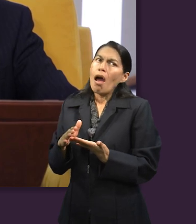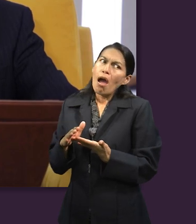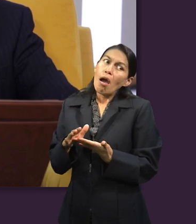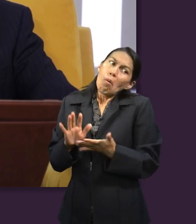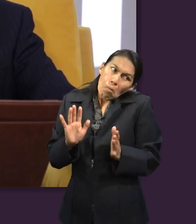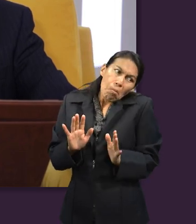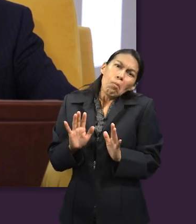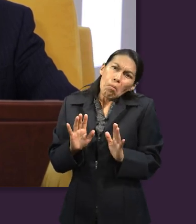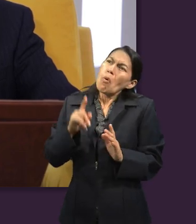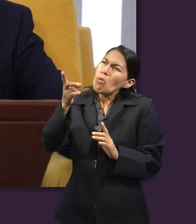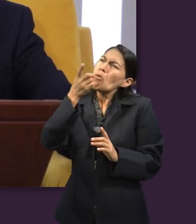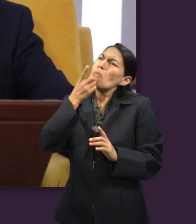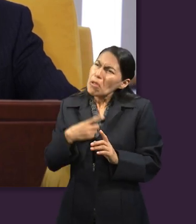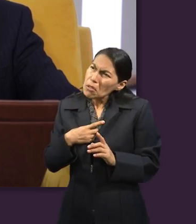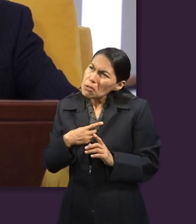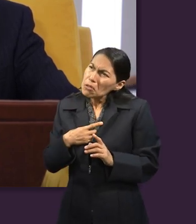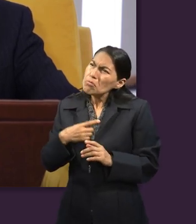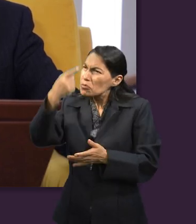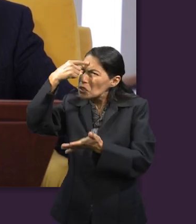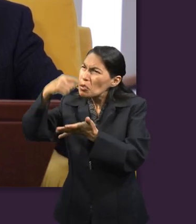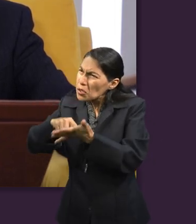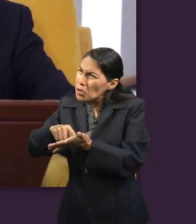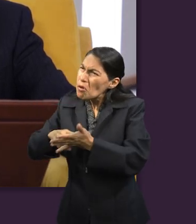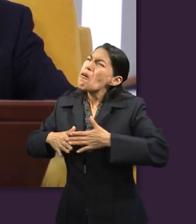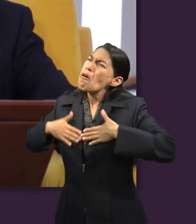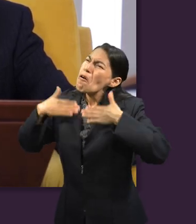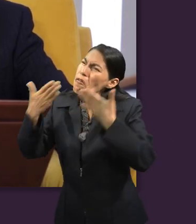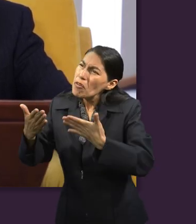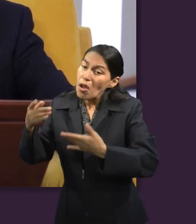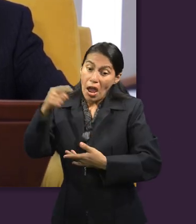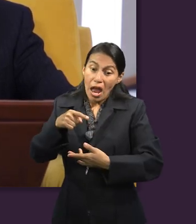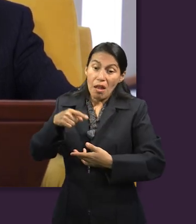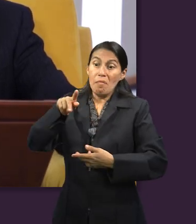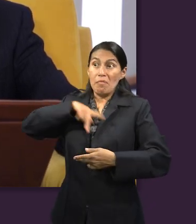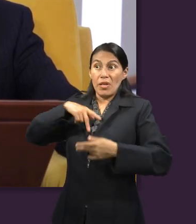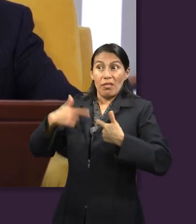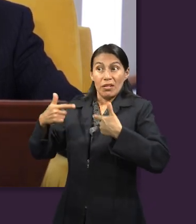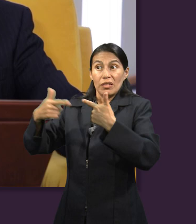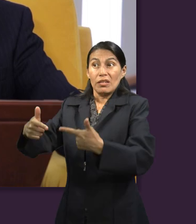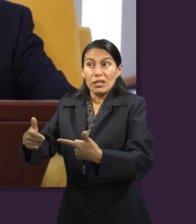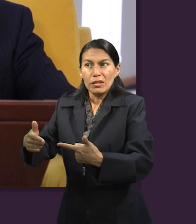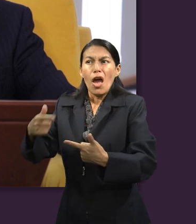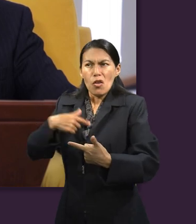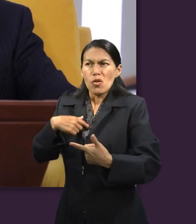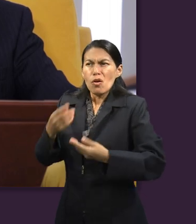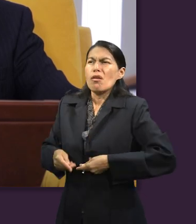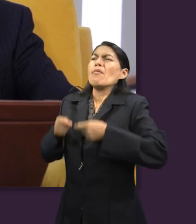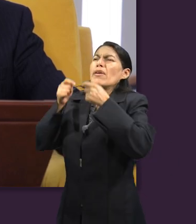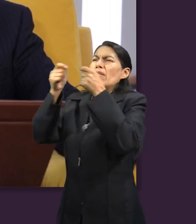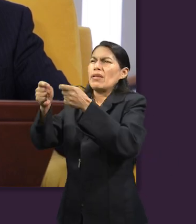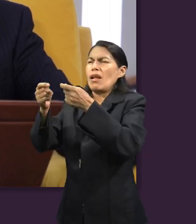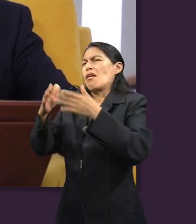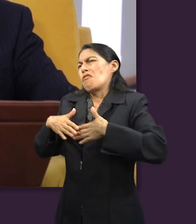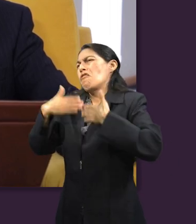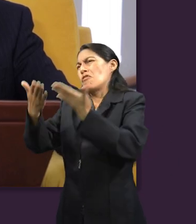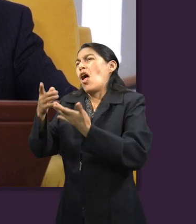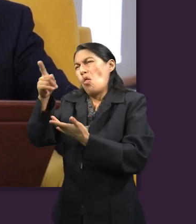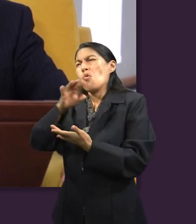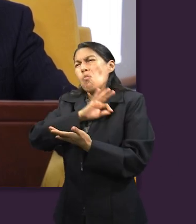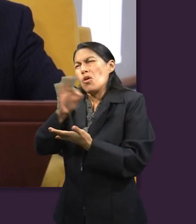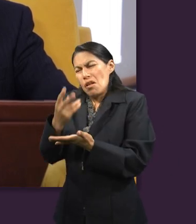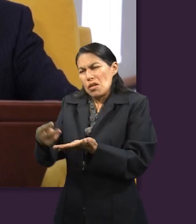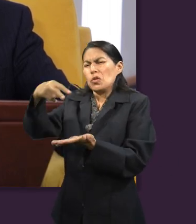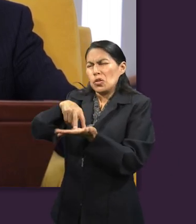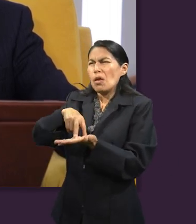sabiendo que tú lo vas a levantar porque en él es de donde viene toda mi descendencia así que como le vas a hacer señor no sé